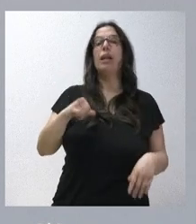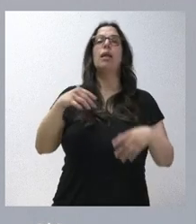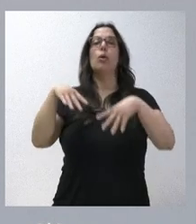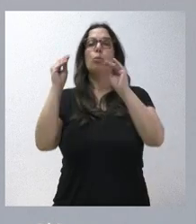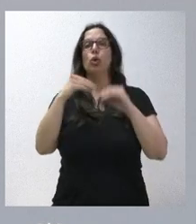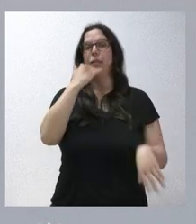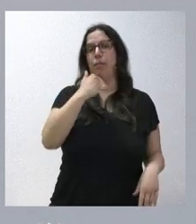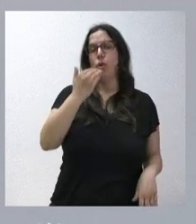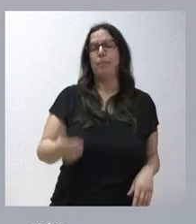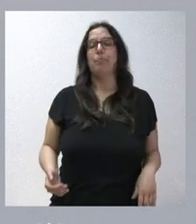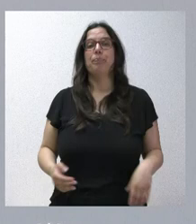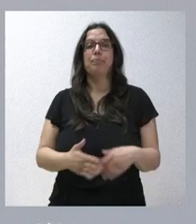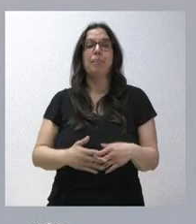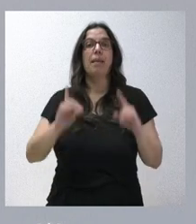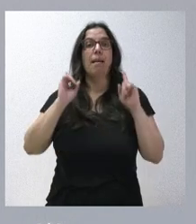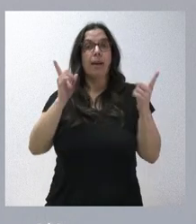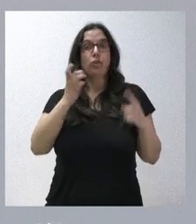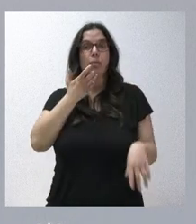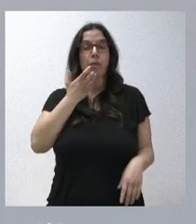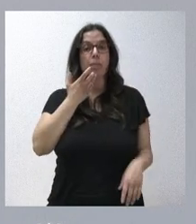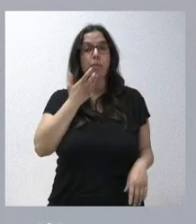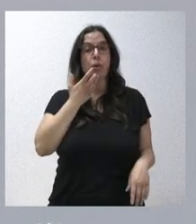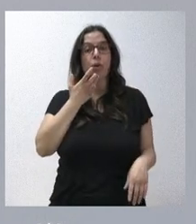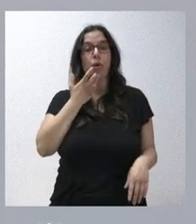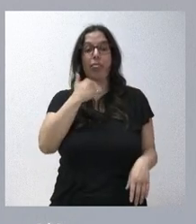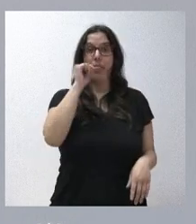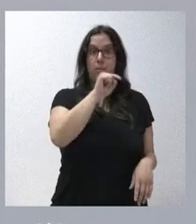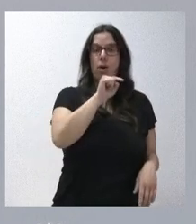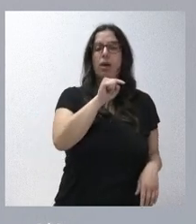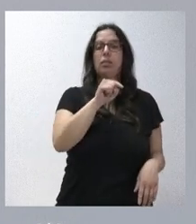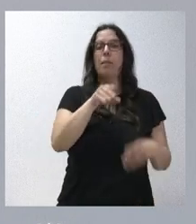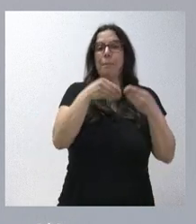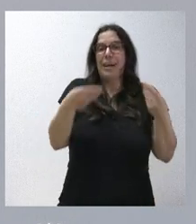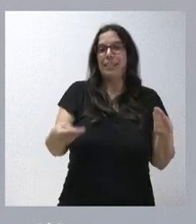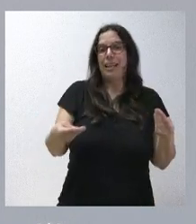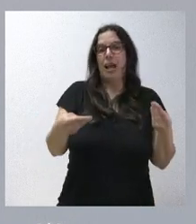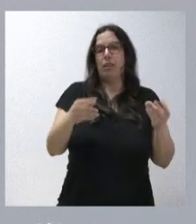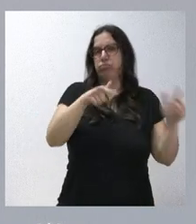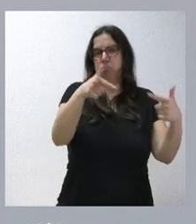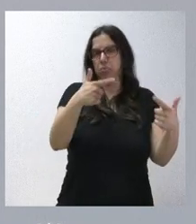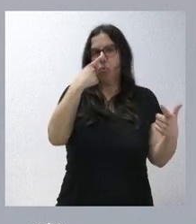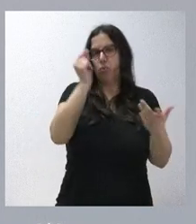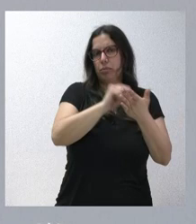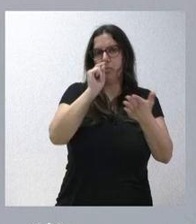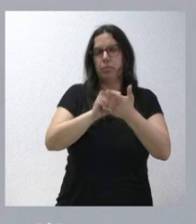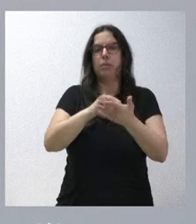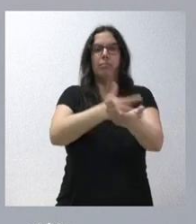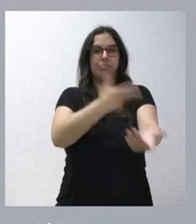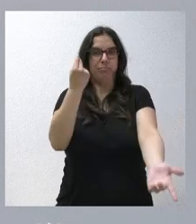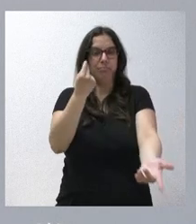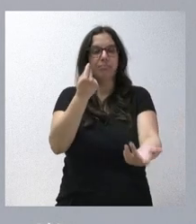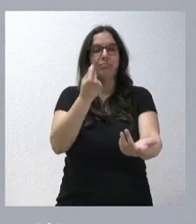Zamora en el caso de Zamora para material fungible de pruebas analíticas